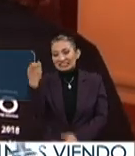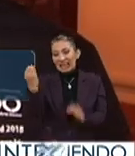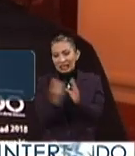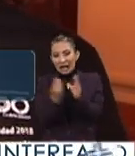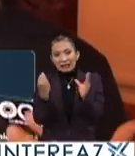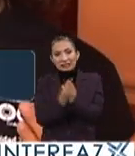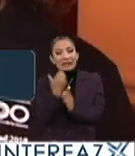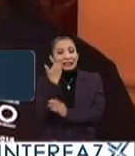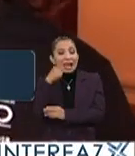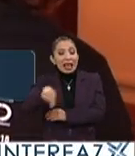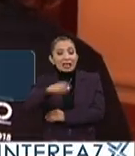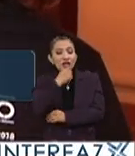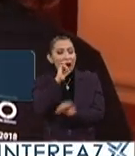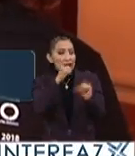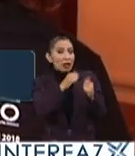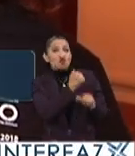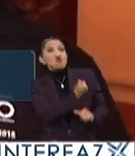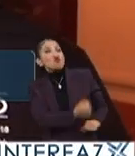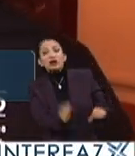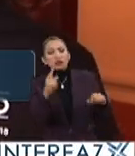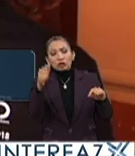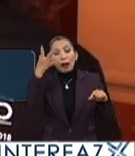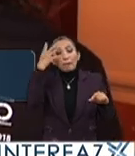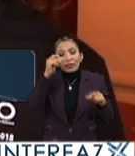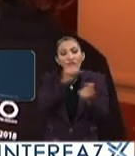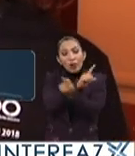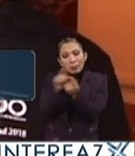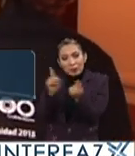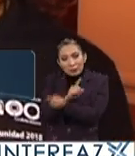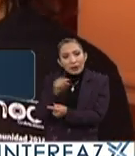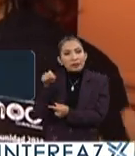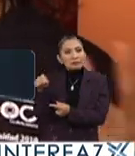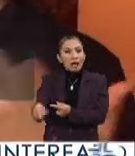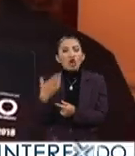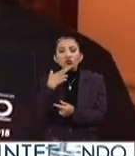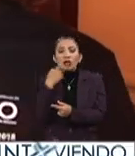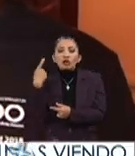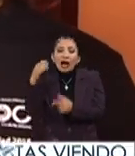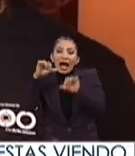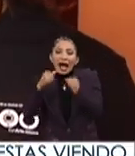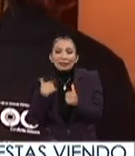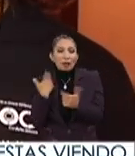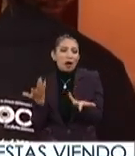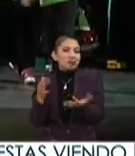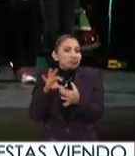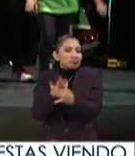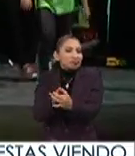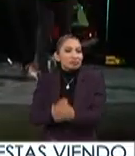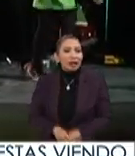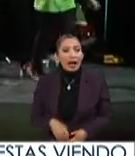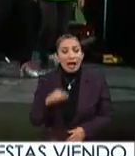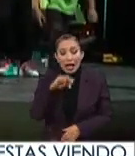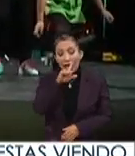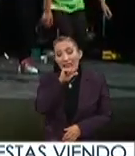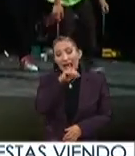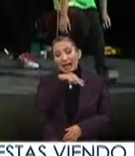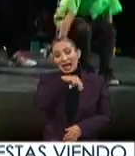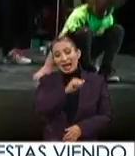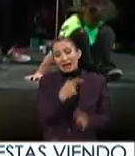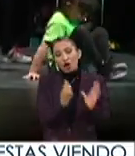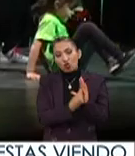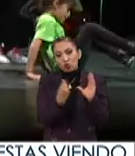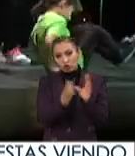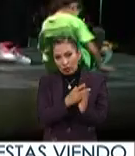no se busca que los niños sean artistas, ¿no? Sino que aprendan a convivir entre ellos usando el arte como pretexto. En la Nana se